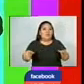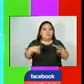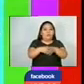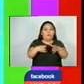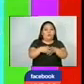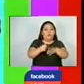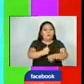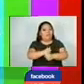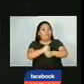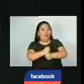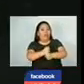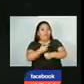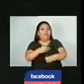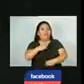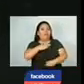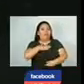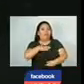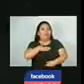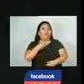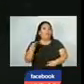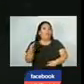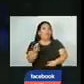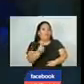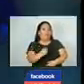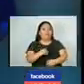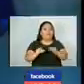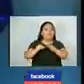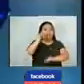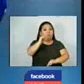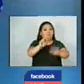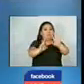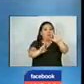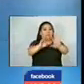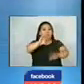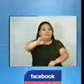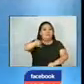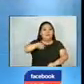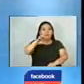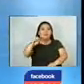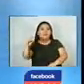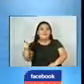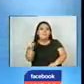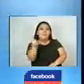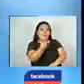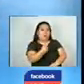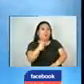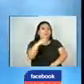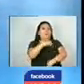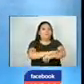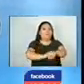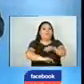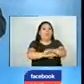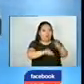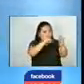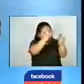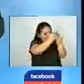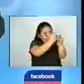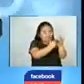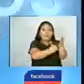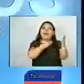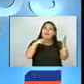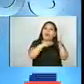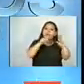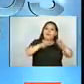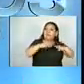del Gabinete de Seguridad ya reportaron la captura de más de 70 mil personas capturadas, perfiladas como